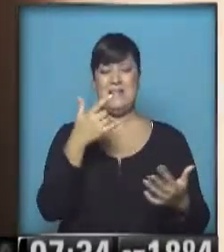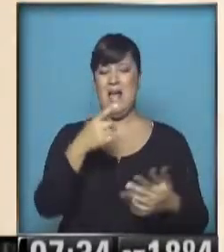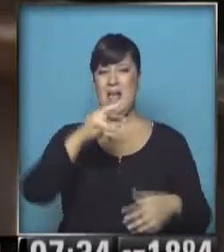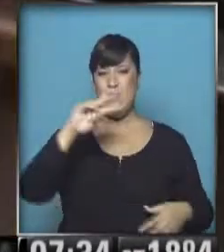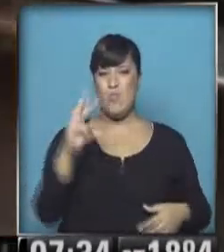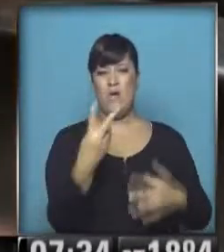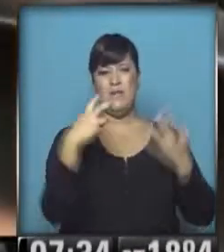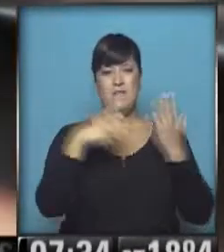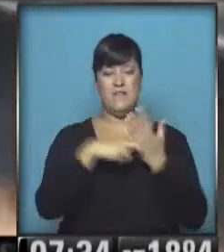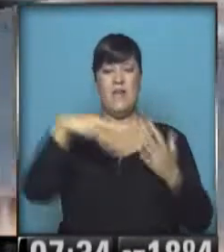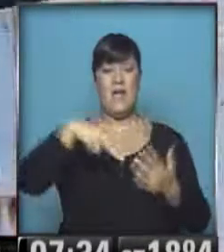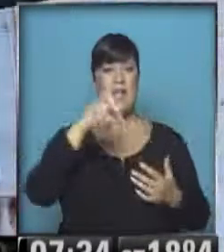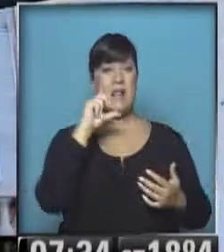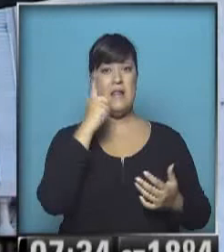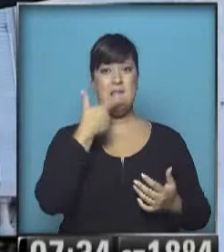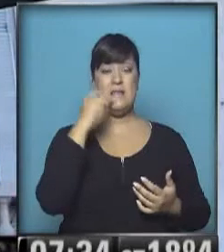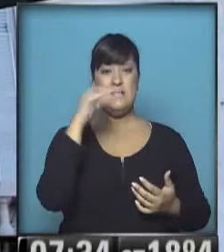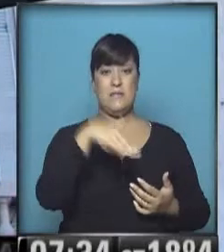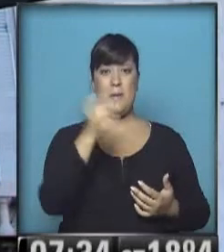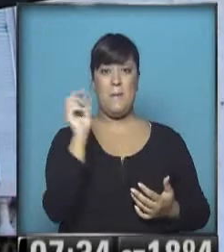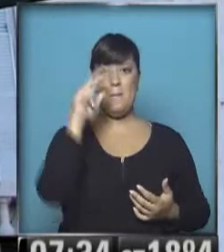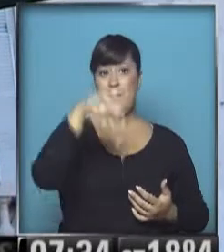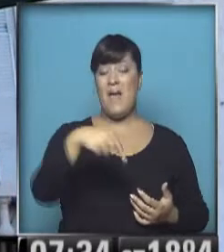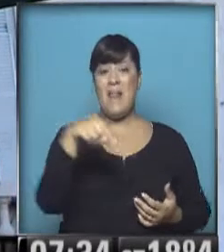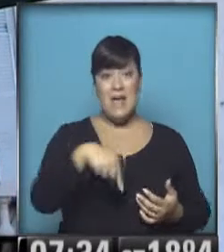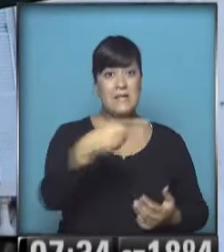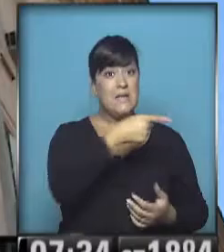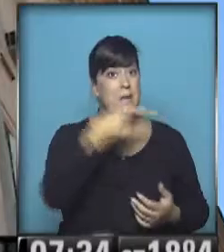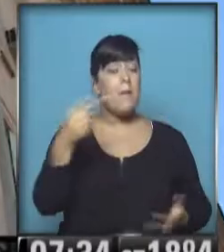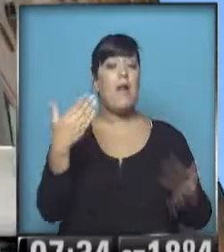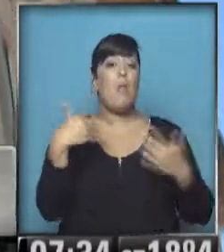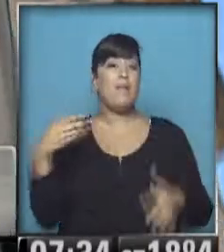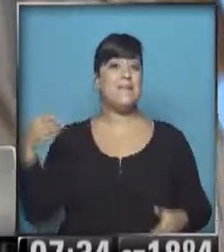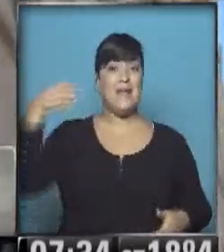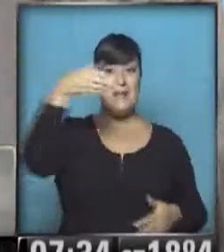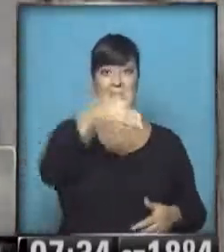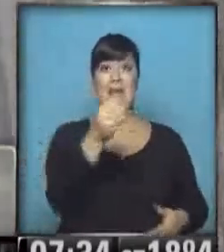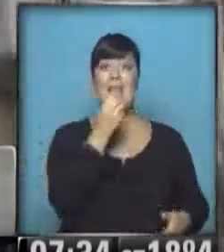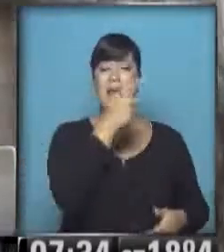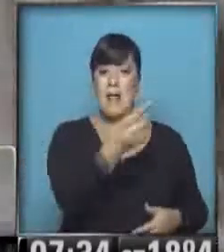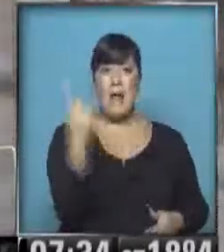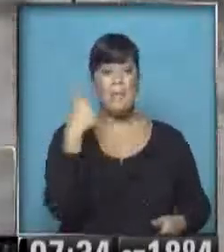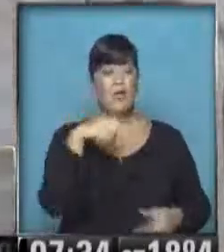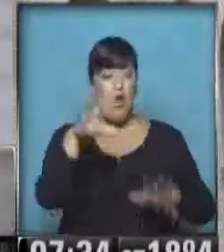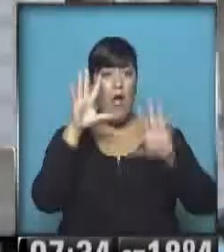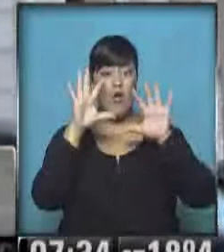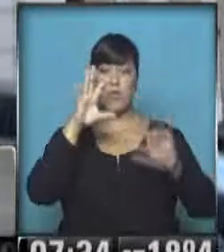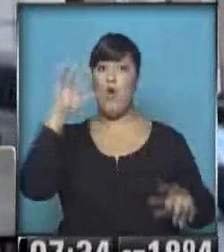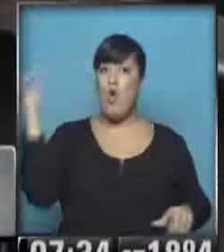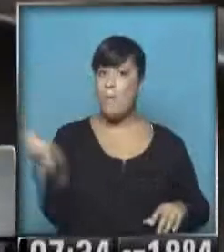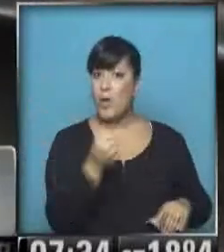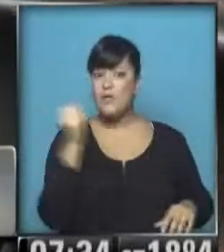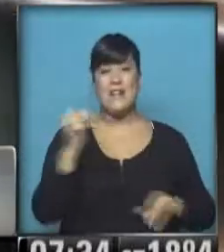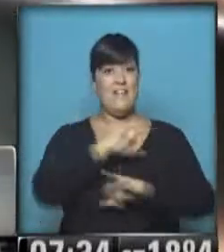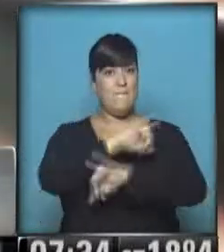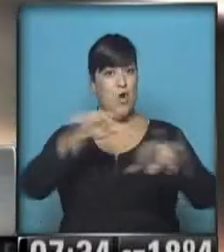si estamos hablando de una semana en la que podría declarar recordemos que por la importancia de la información y los datos que